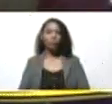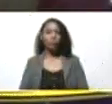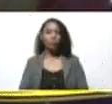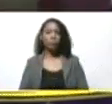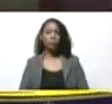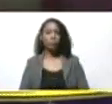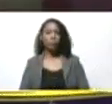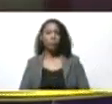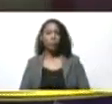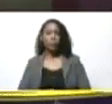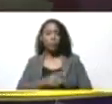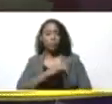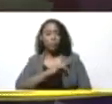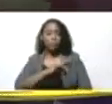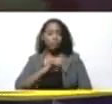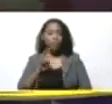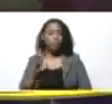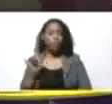por el dolor